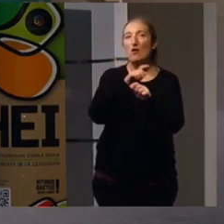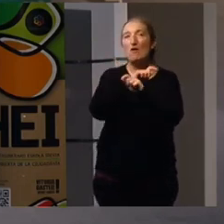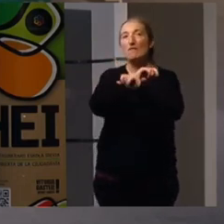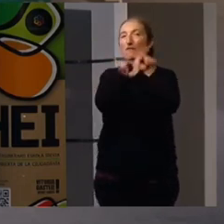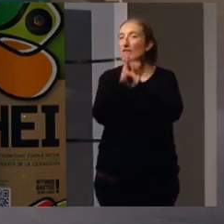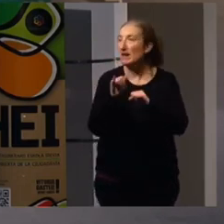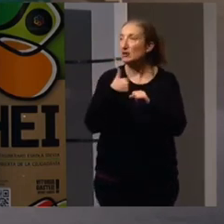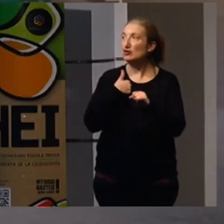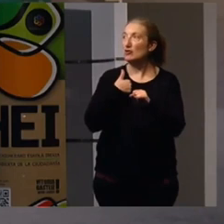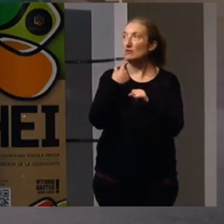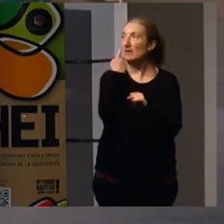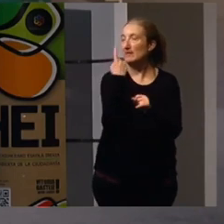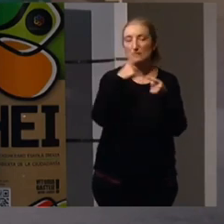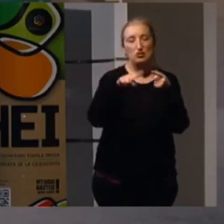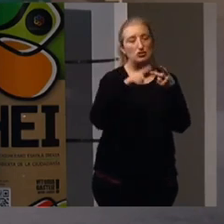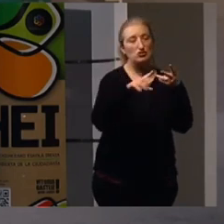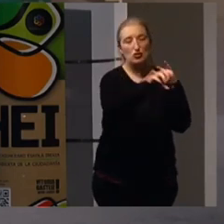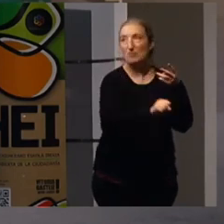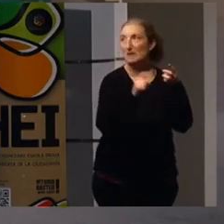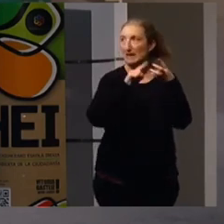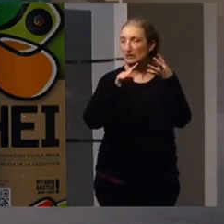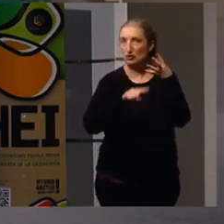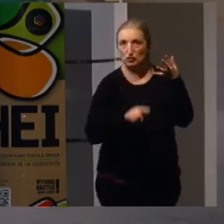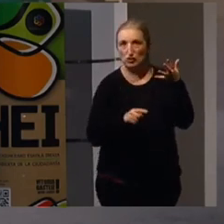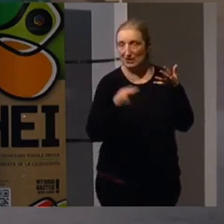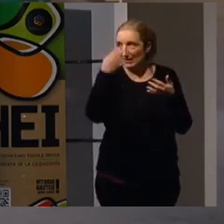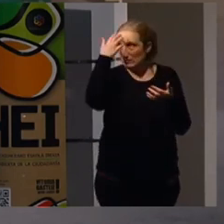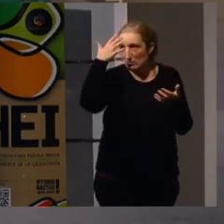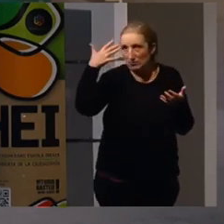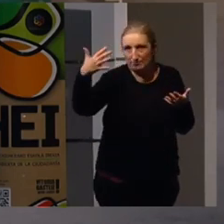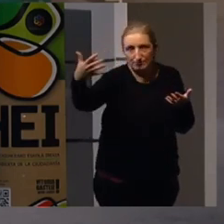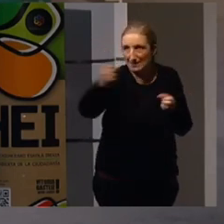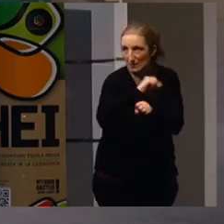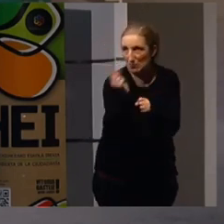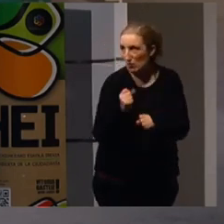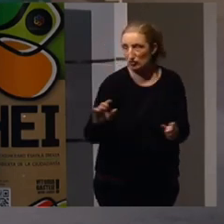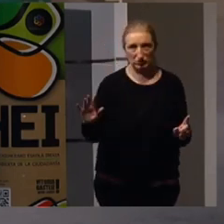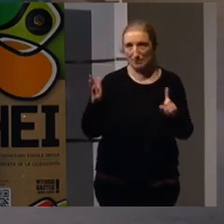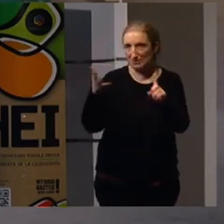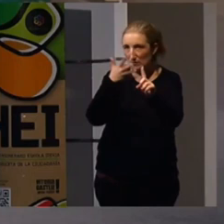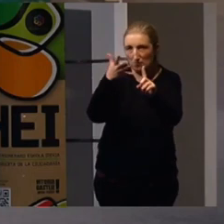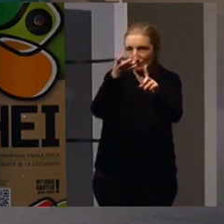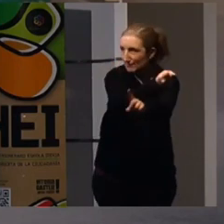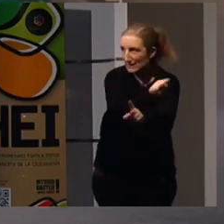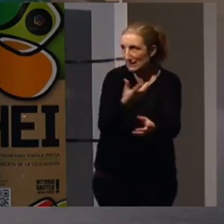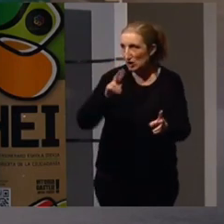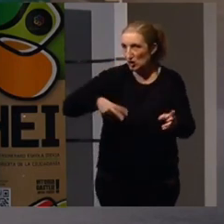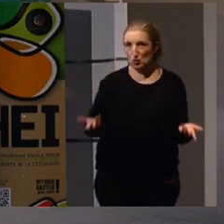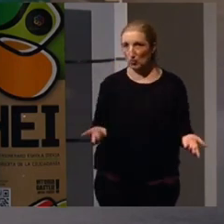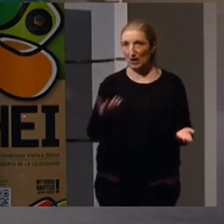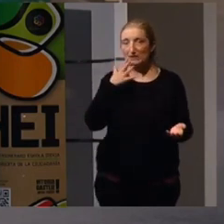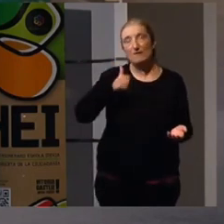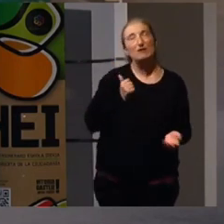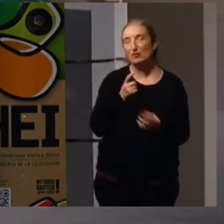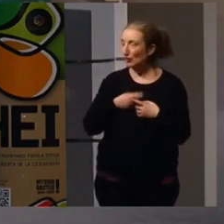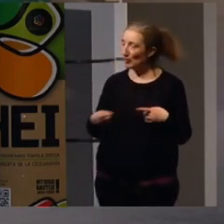que tenemos que comprar para alcanzar esa felicidad, que es una utopía y es falso. Bueno,